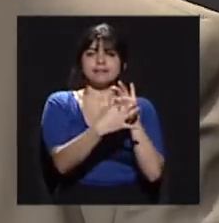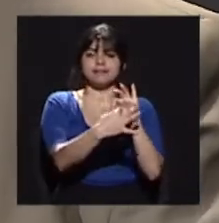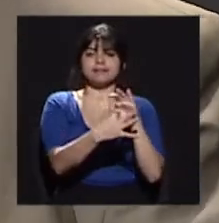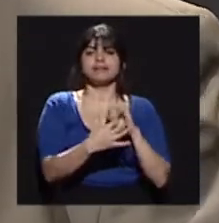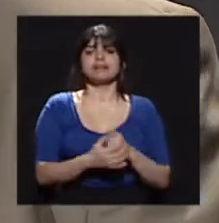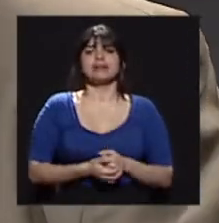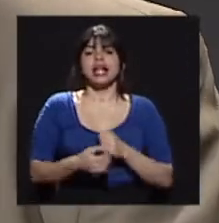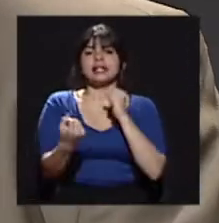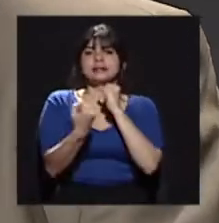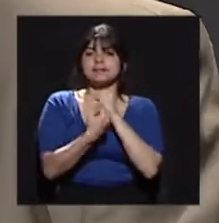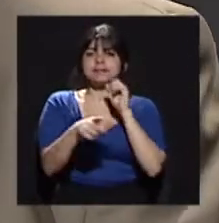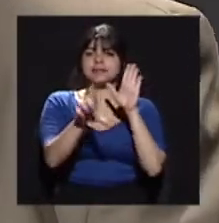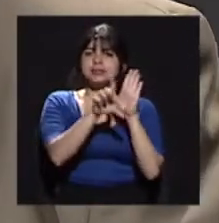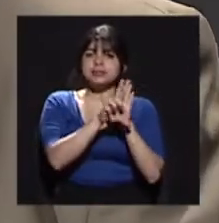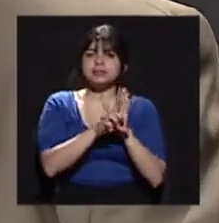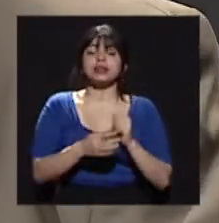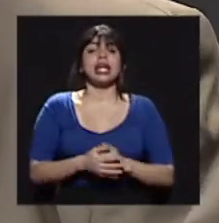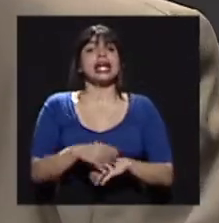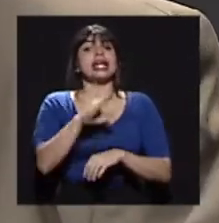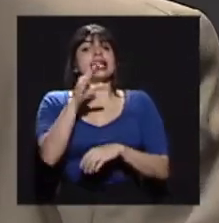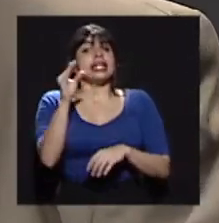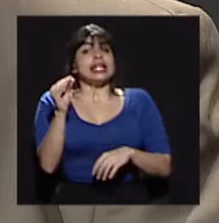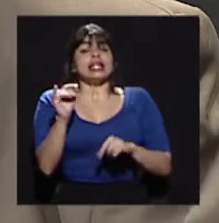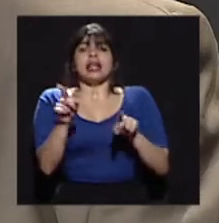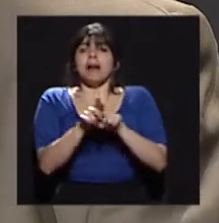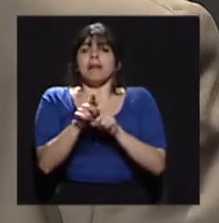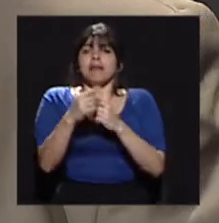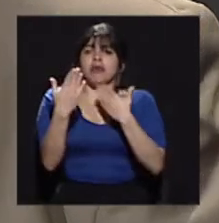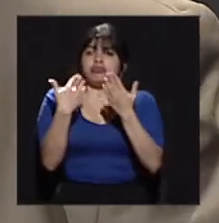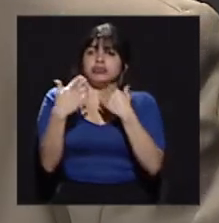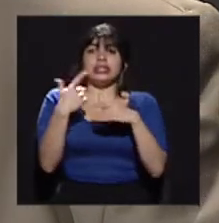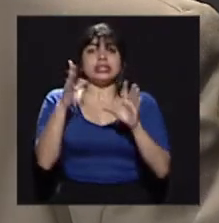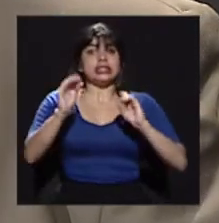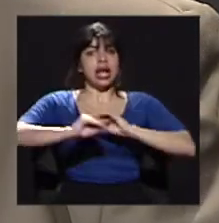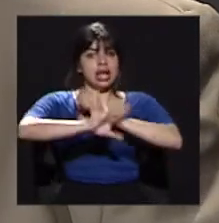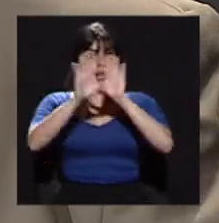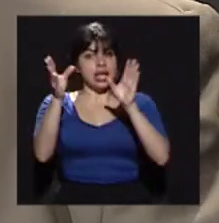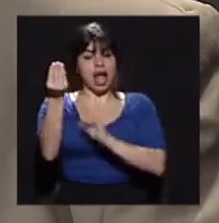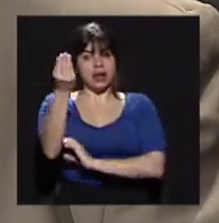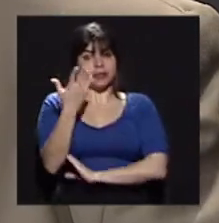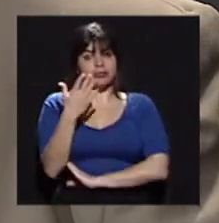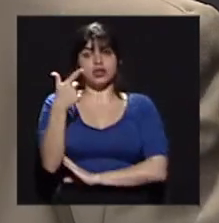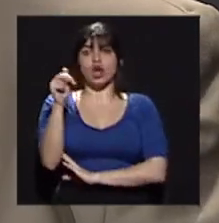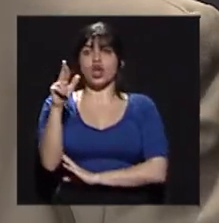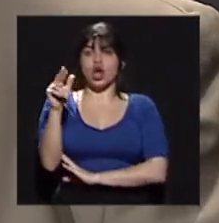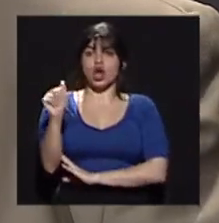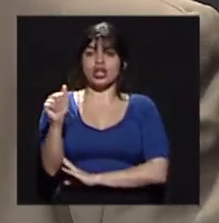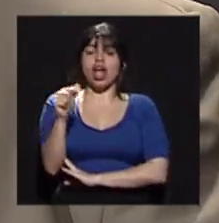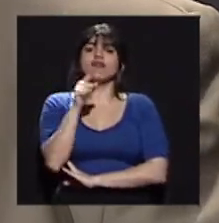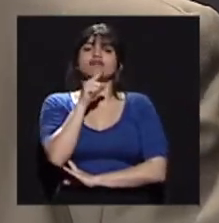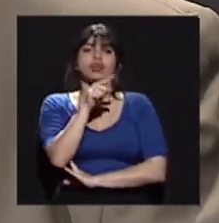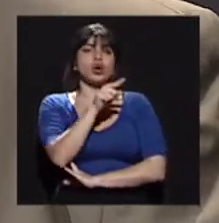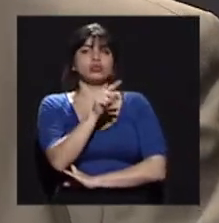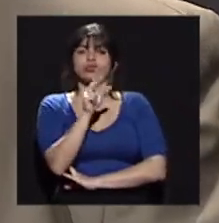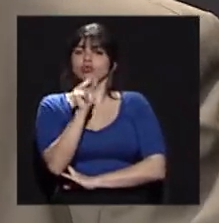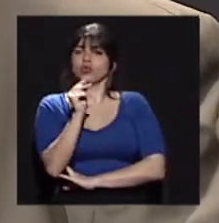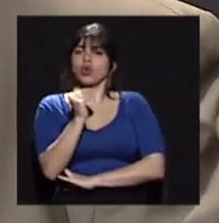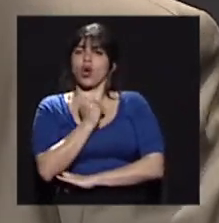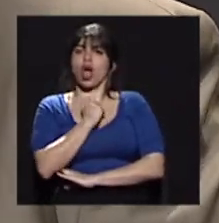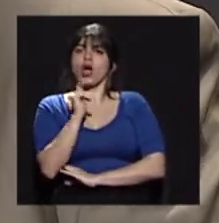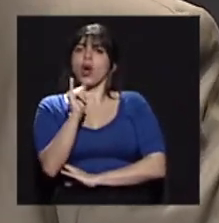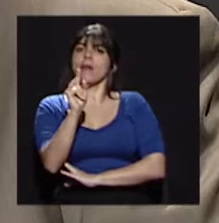los respaldos legislativos y comentábamos y lo dijo muy claramente doña gloria que en realidad usted no cuenta con una